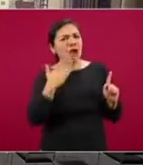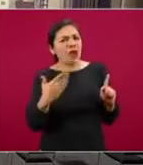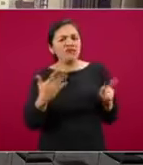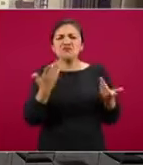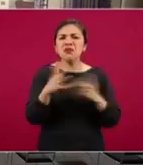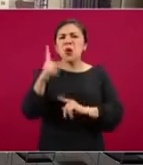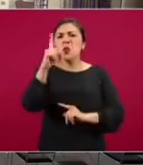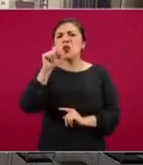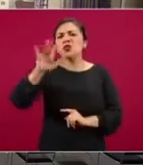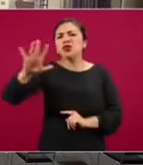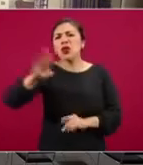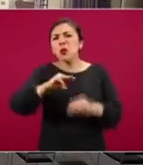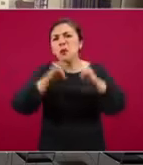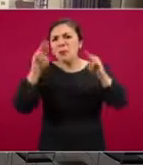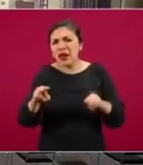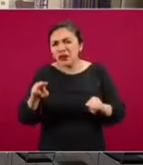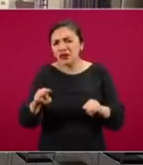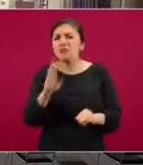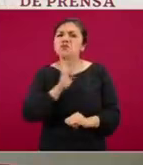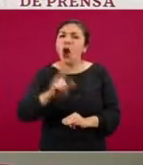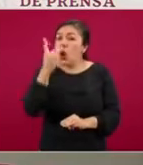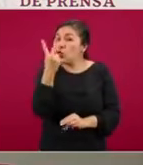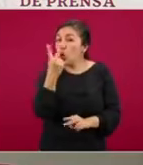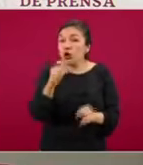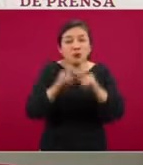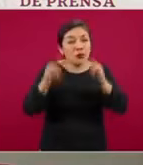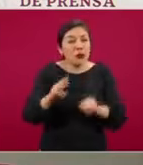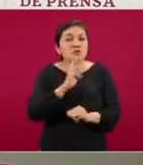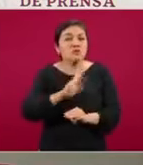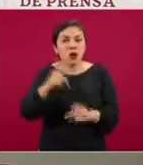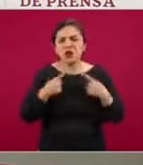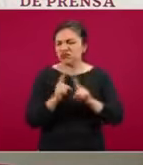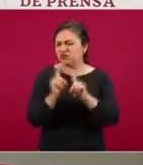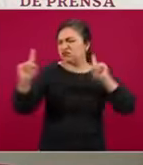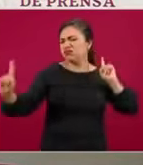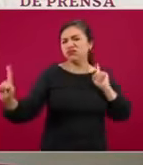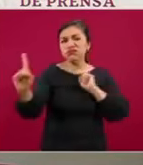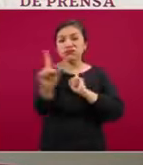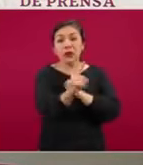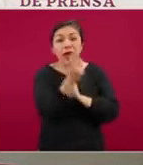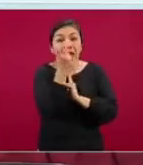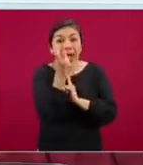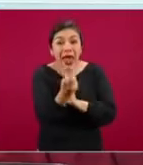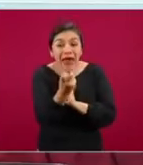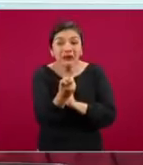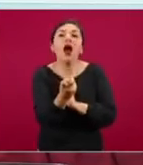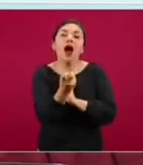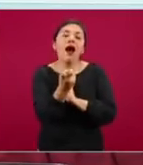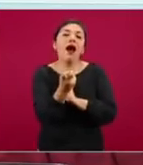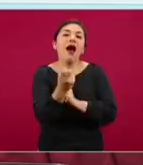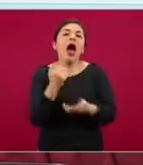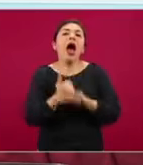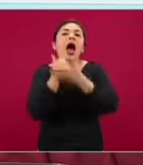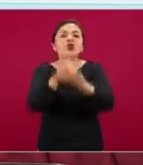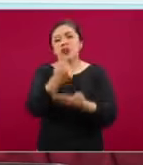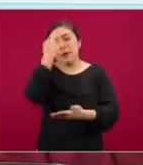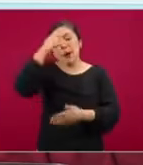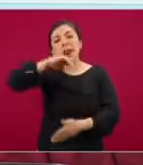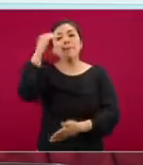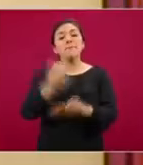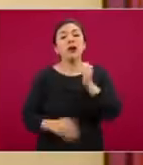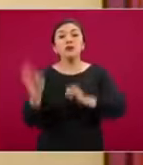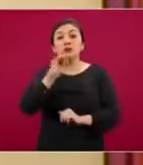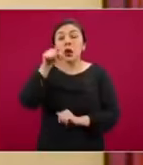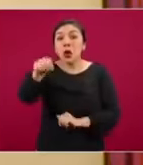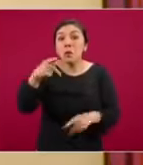mínimo 1.5 metros, ideal 2 metros de otra persona, esa sana distancia va a reducir la probabilidad de que si